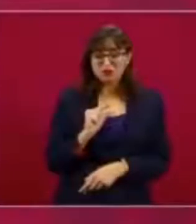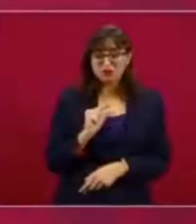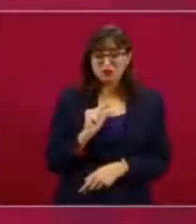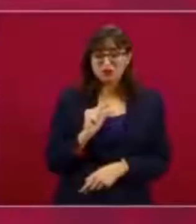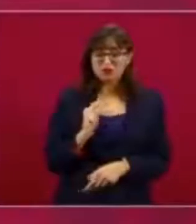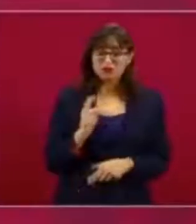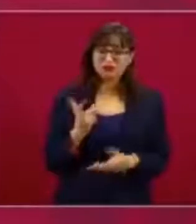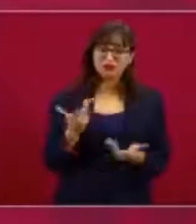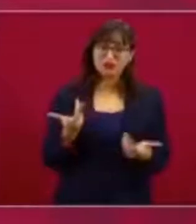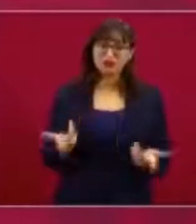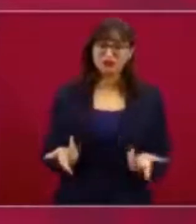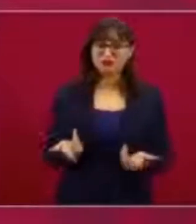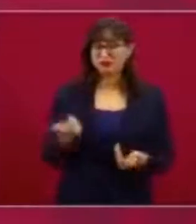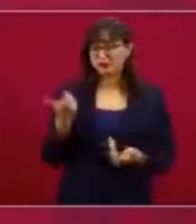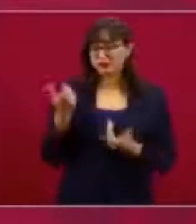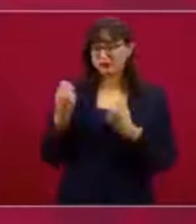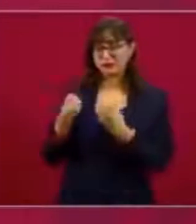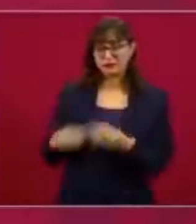costó.